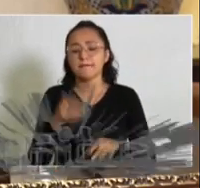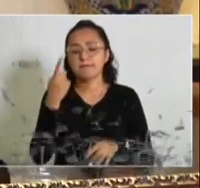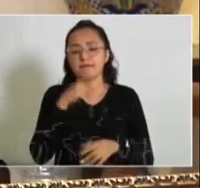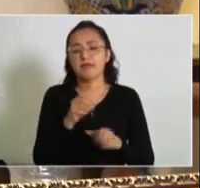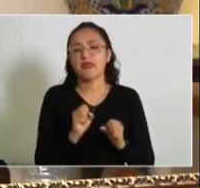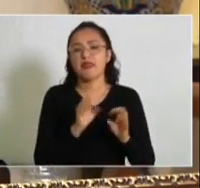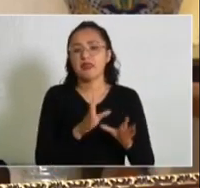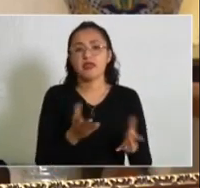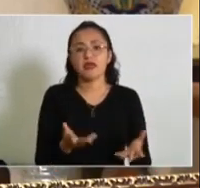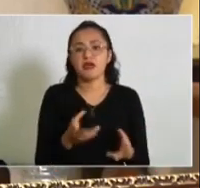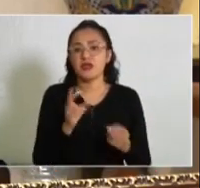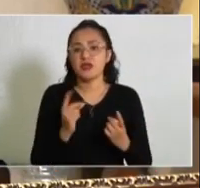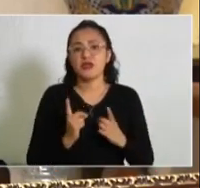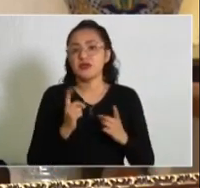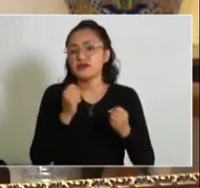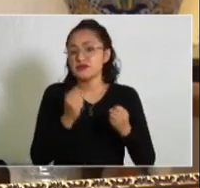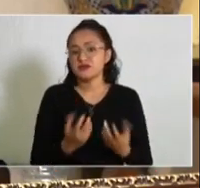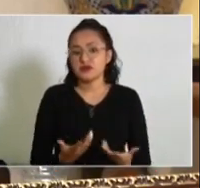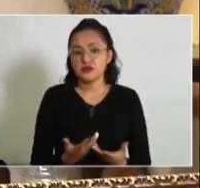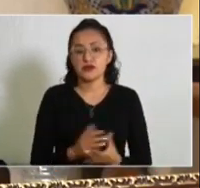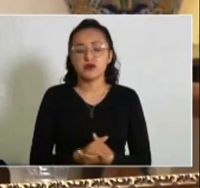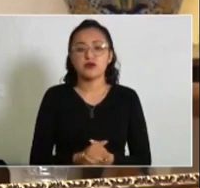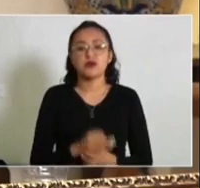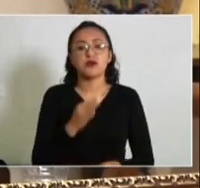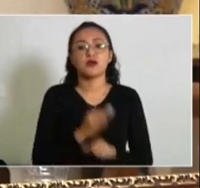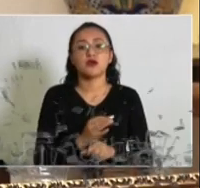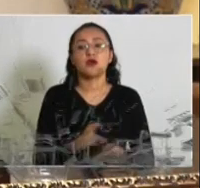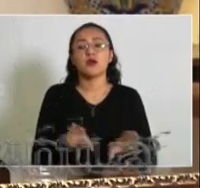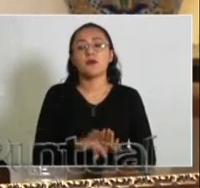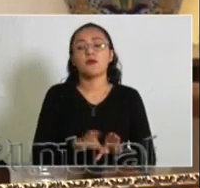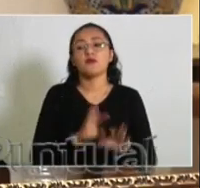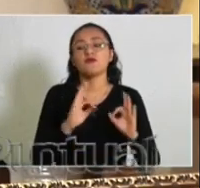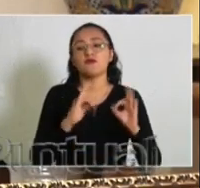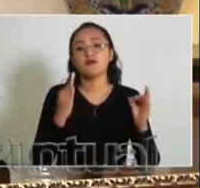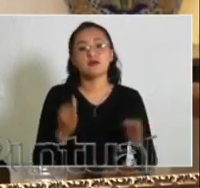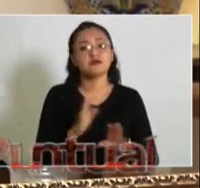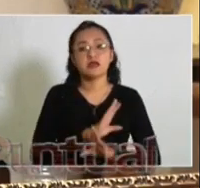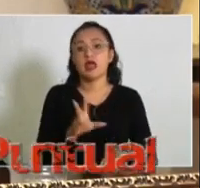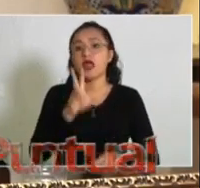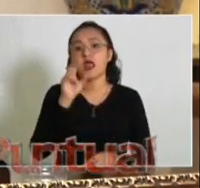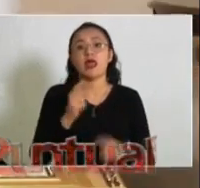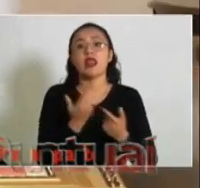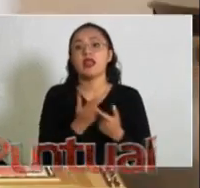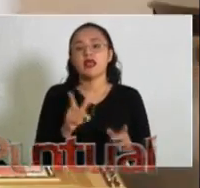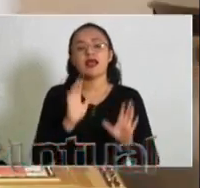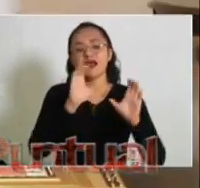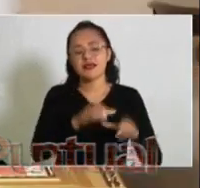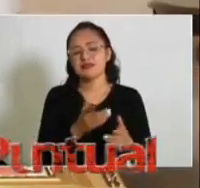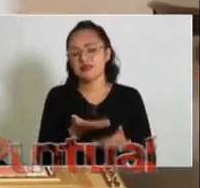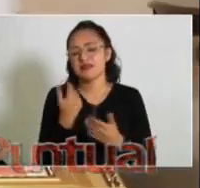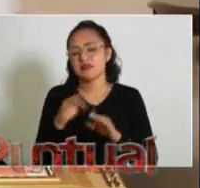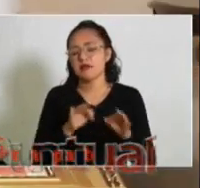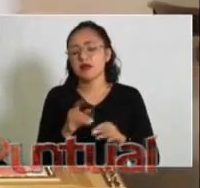va a ser una medida la prohibición de esta forma de libre contratación